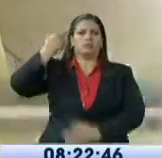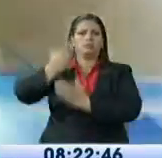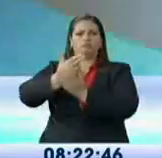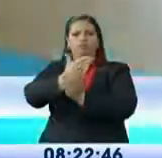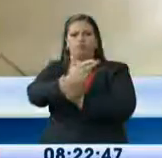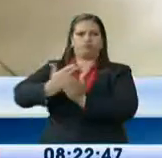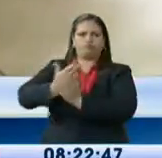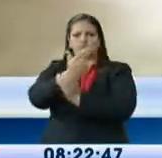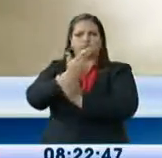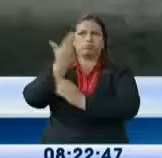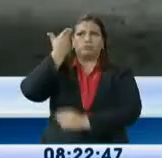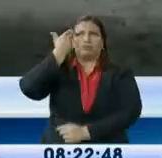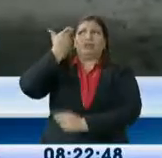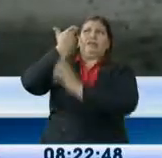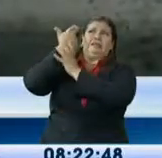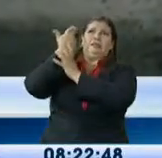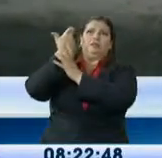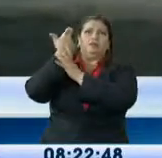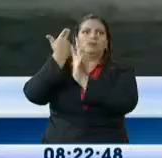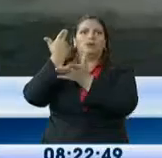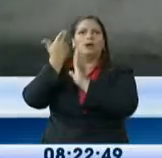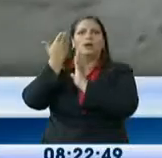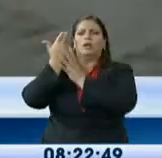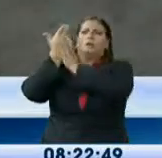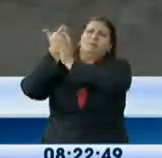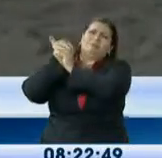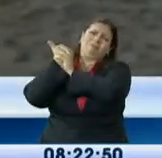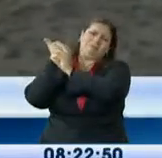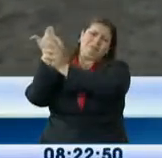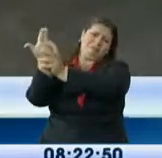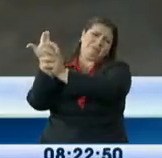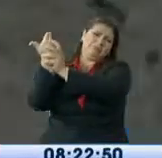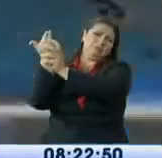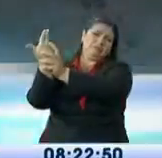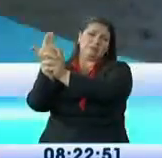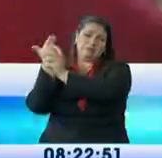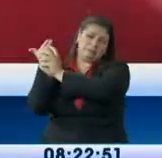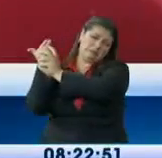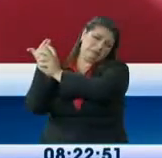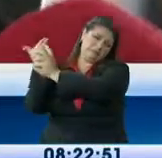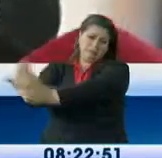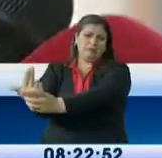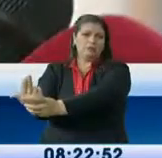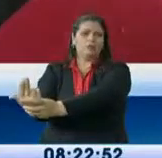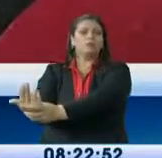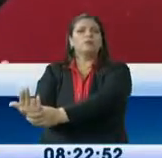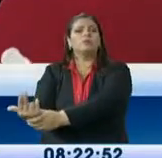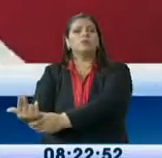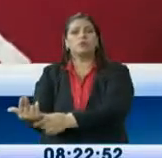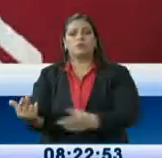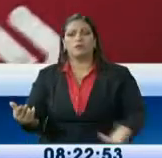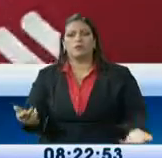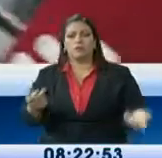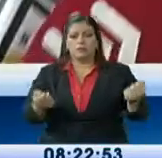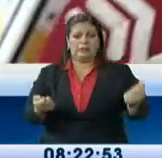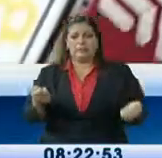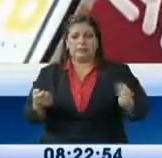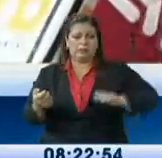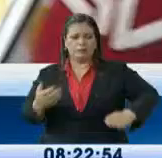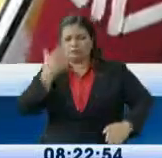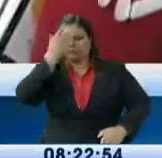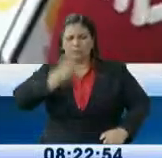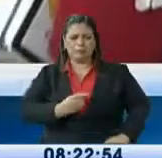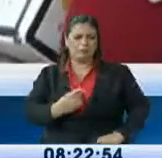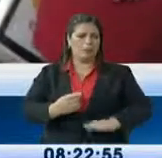entonces hice fuerza porque me rastrillaron y no le salió el tiro. Entonces, de ver que ya no pudieron disparar, forcé y tuve